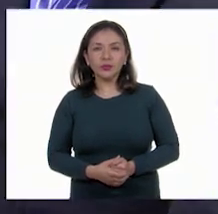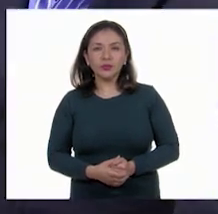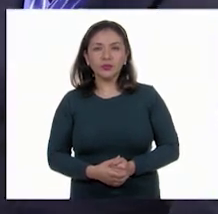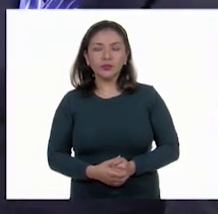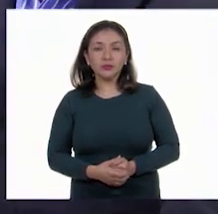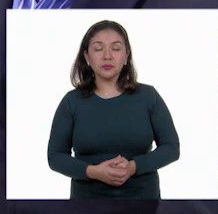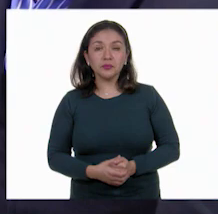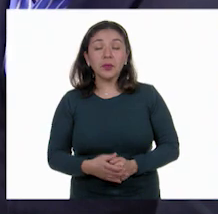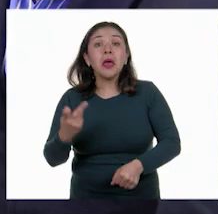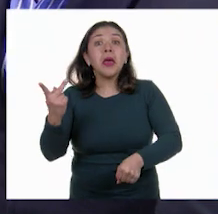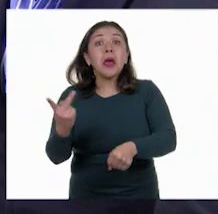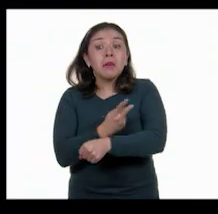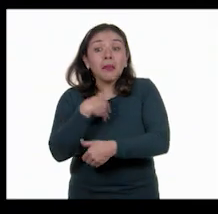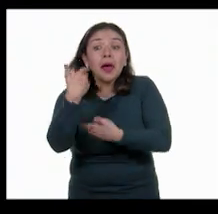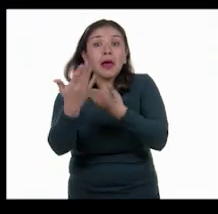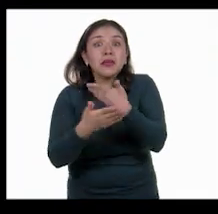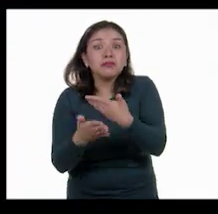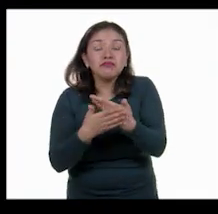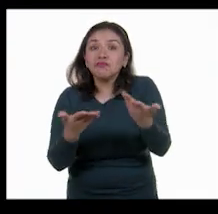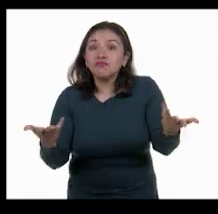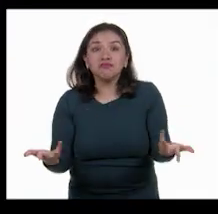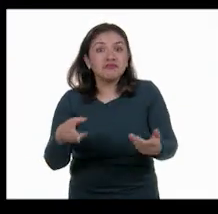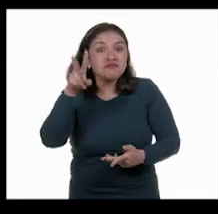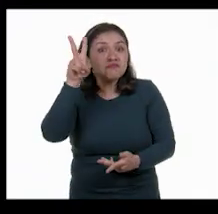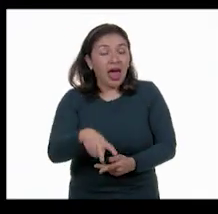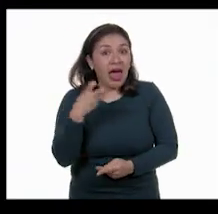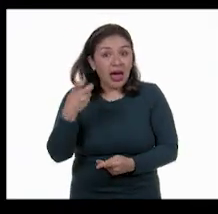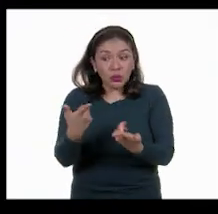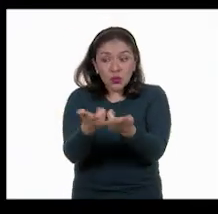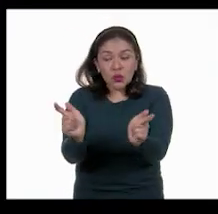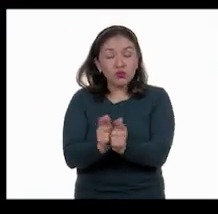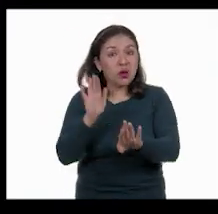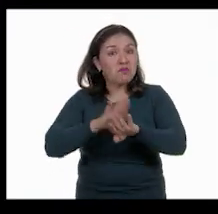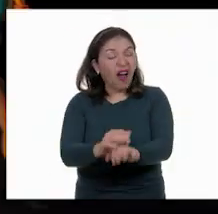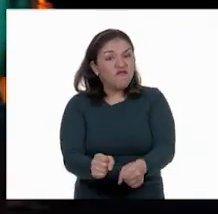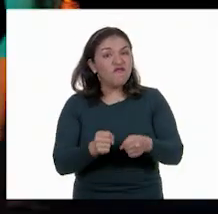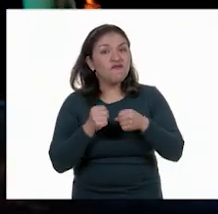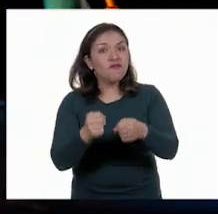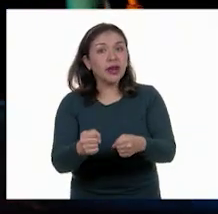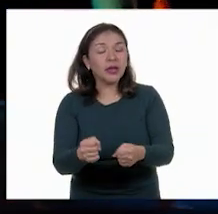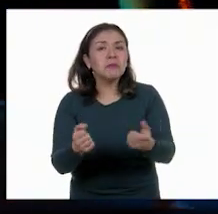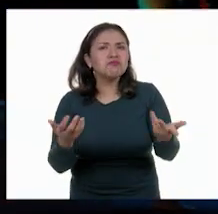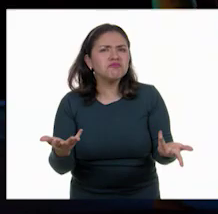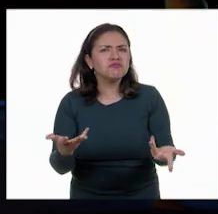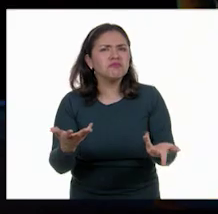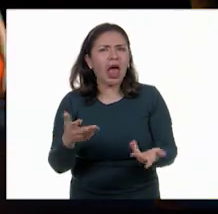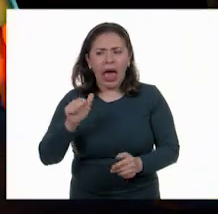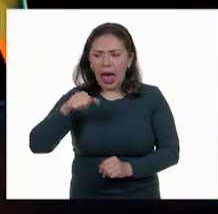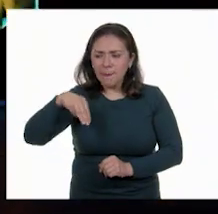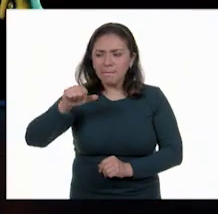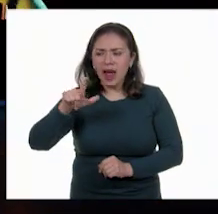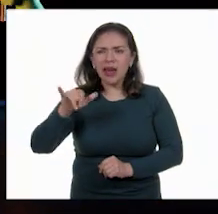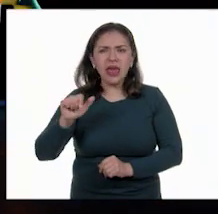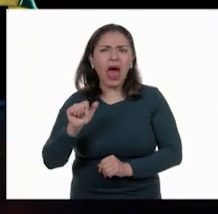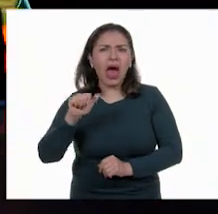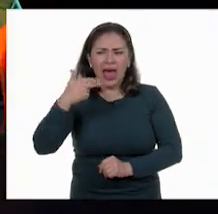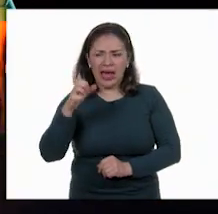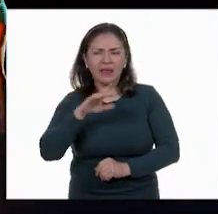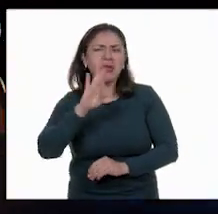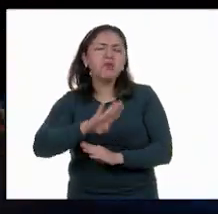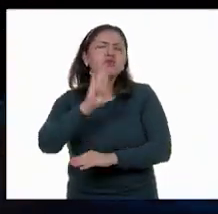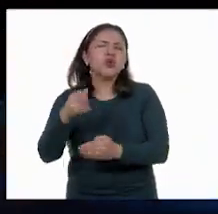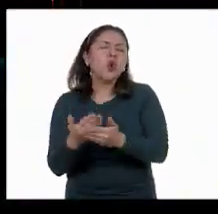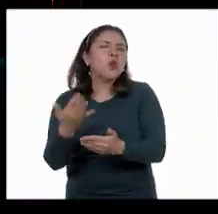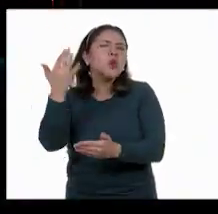¿Qué va a pasar con el ballet? Tiene tal fuerza la compañía que a pesar de que Amalia Hernández dejó de existir